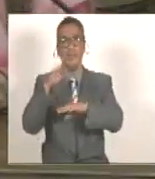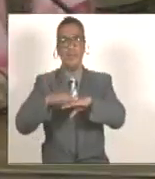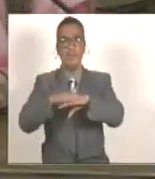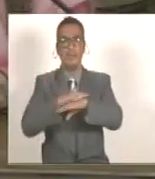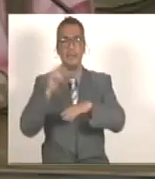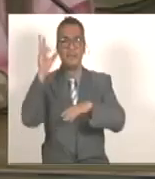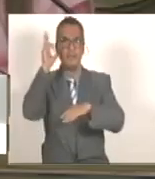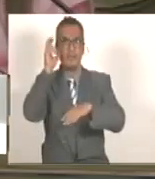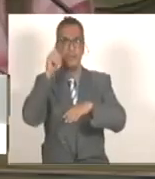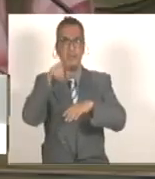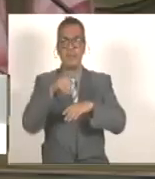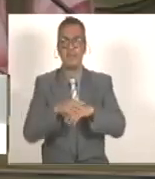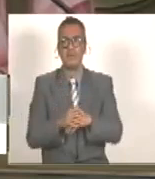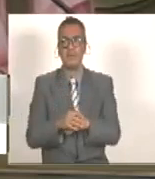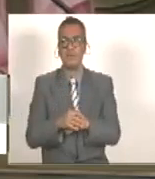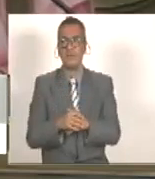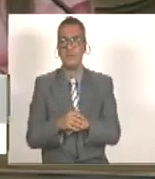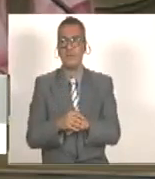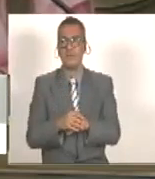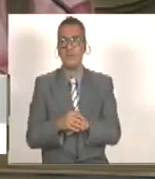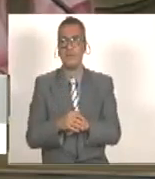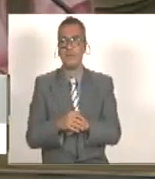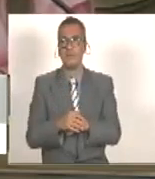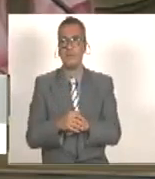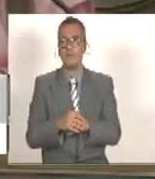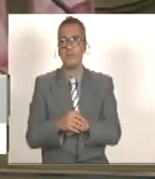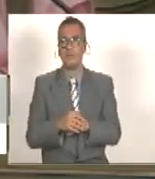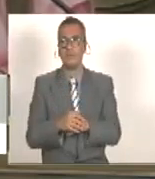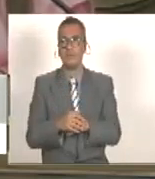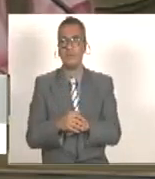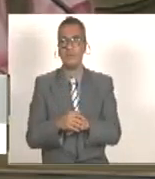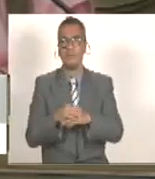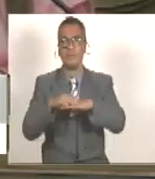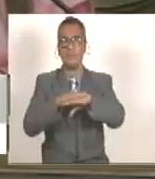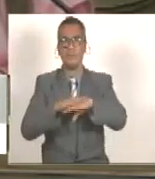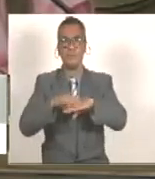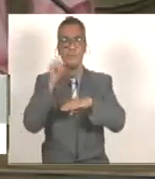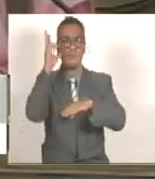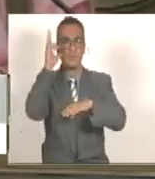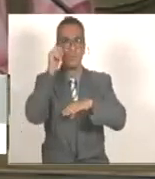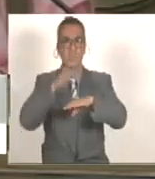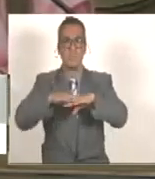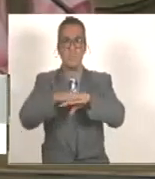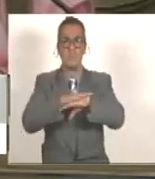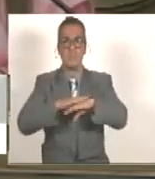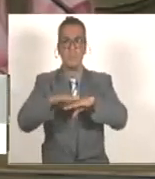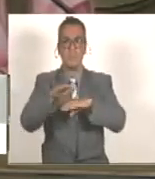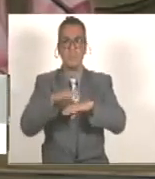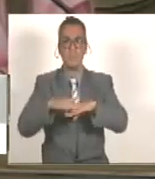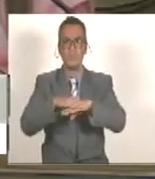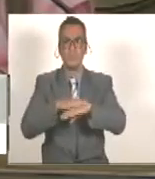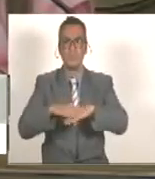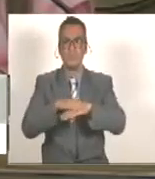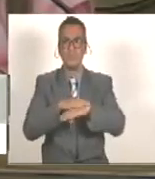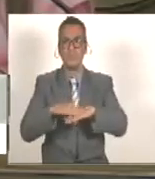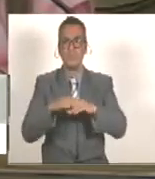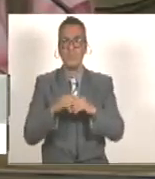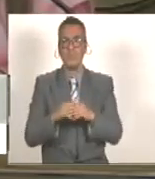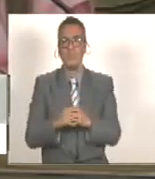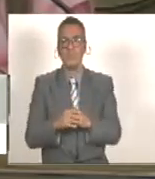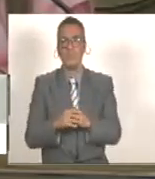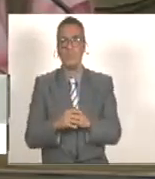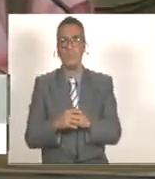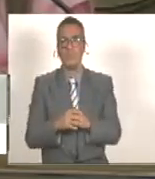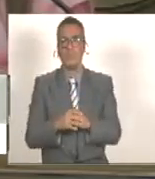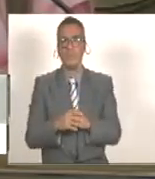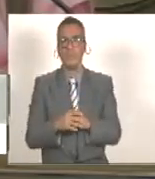de actividades realizadas entre ese ente ministerial y la Comisión Legislativa en mesas técnicas y consulta de leyes del